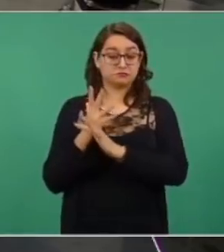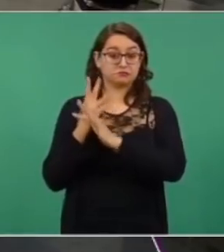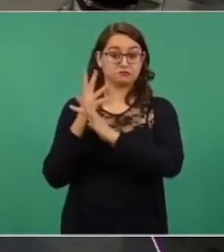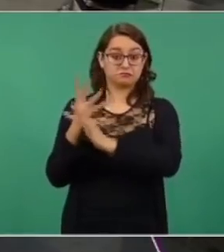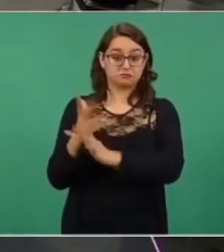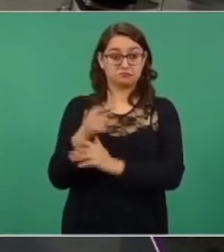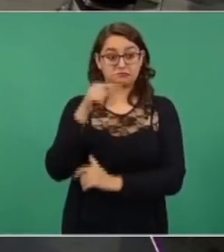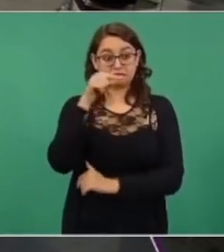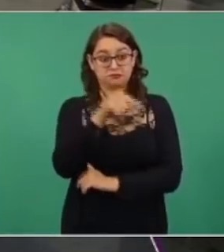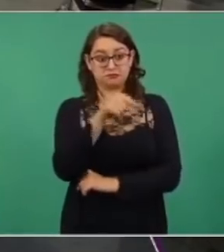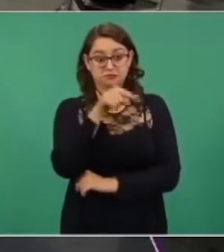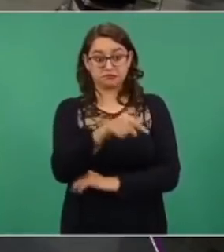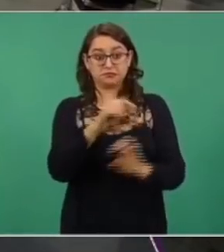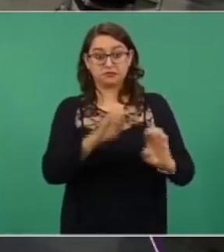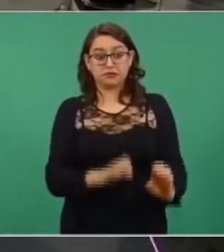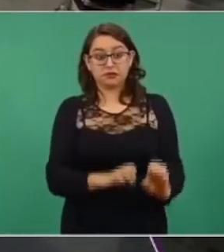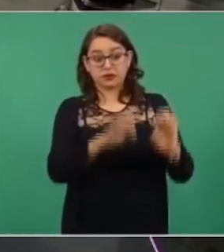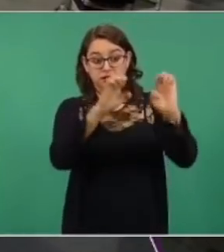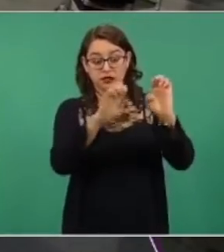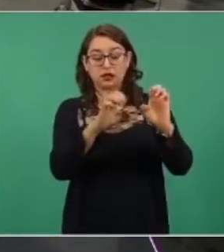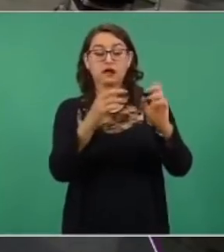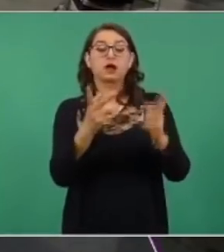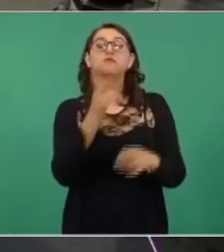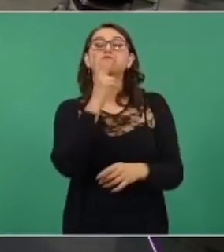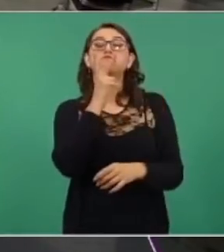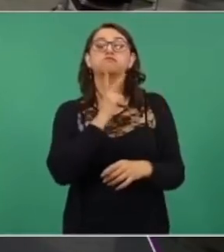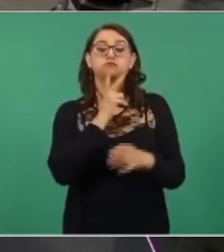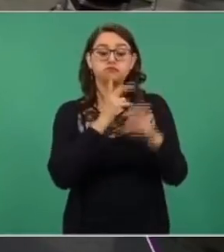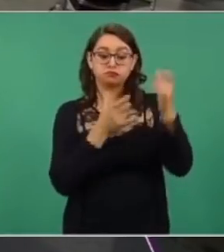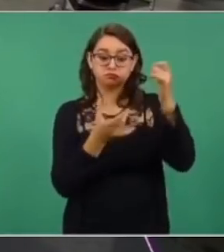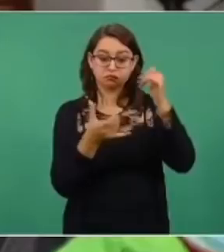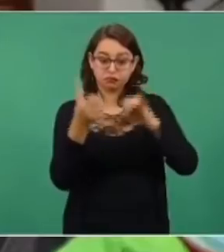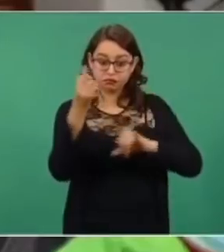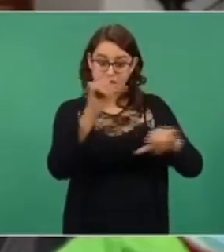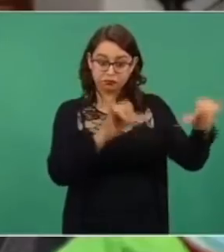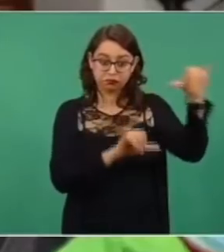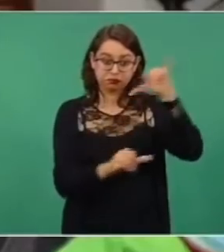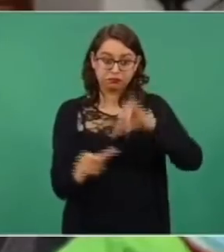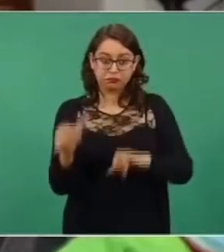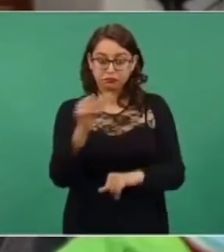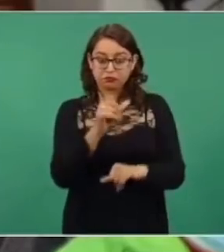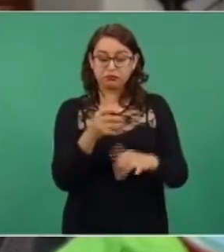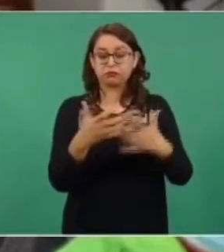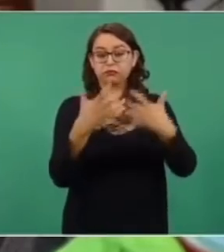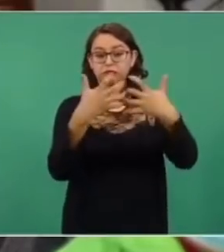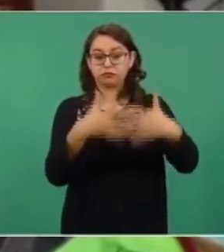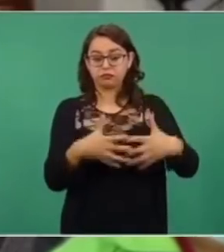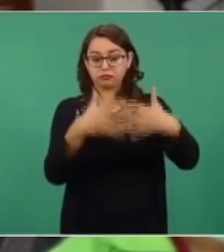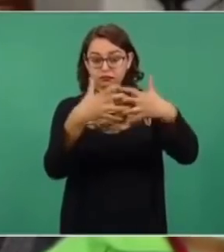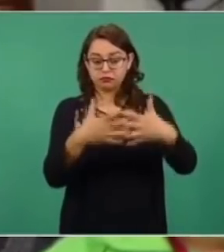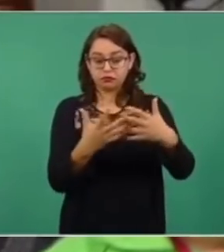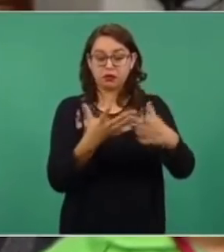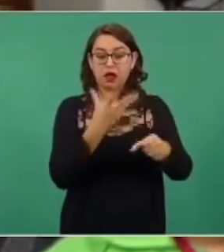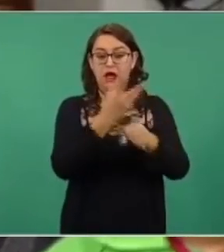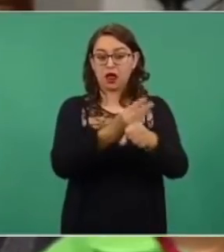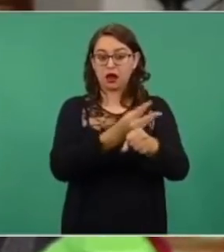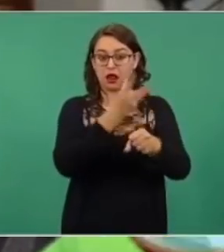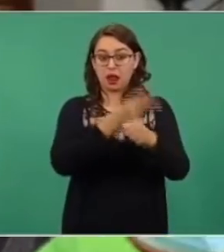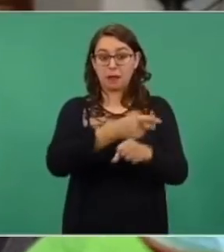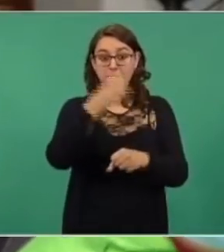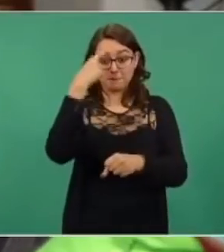está el complejo petroquímico Escolín una planta de almacenamiento de petróleo muy